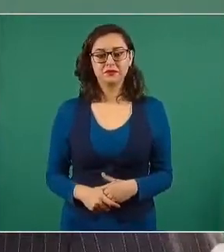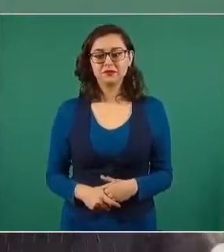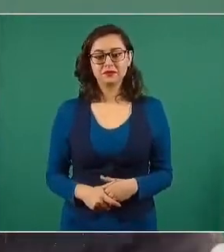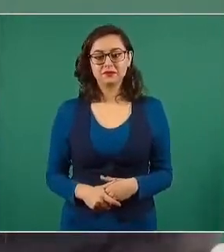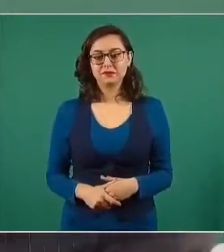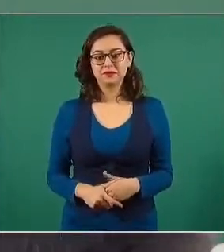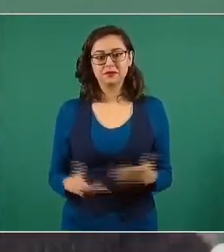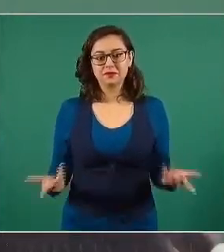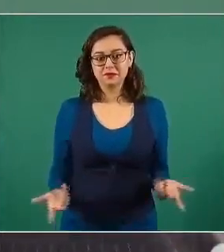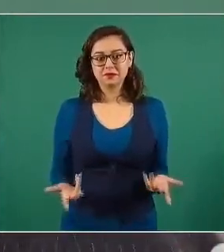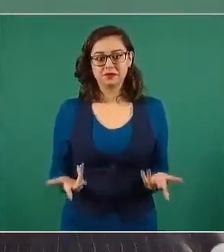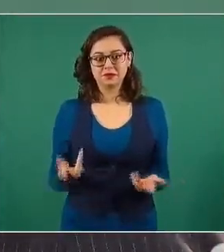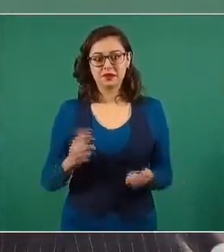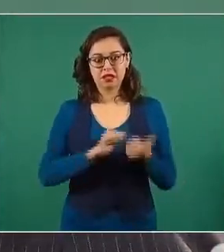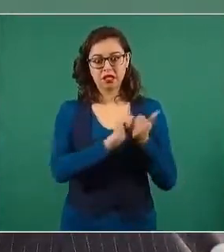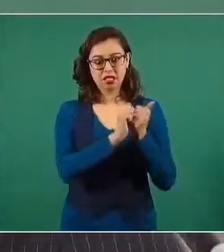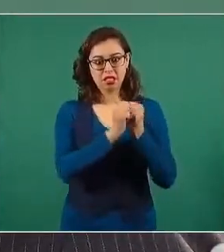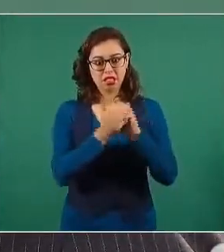Es una adicción.